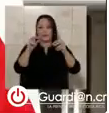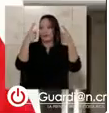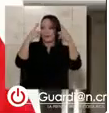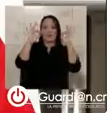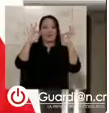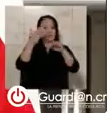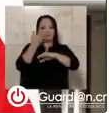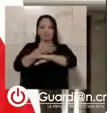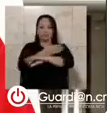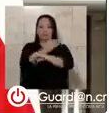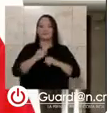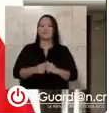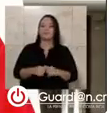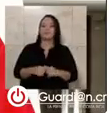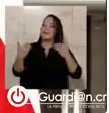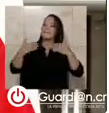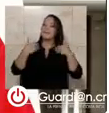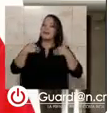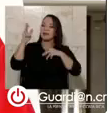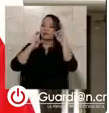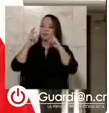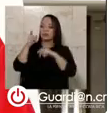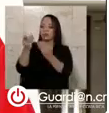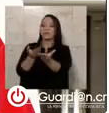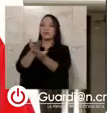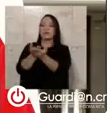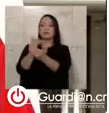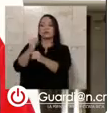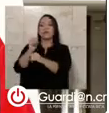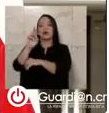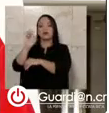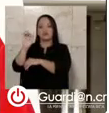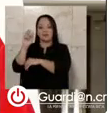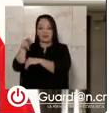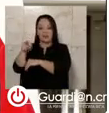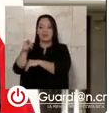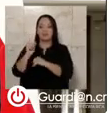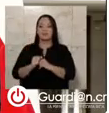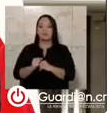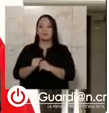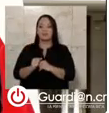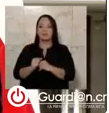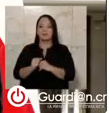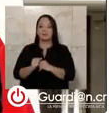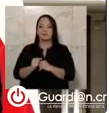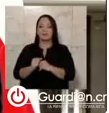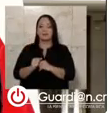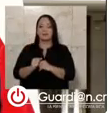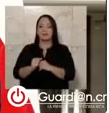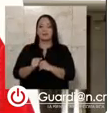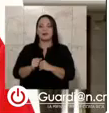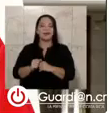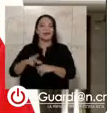oír que usted le propuso a ARECEP que en lugar de meterle un solo golpe, iba a decir